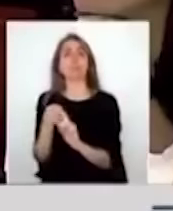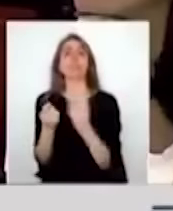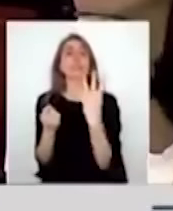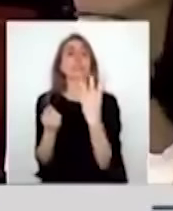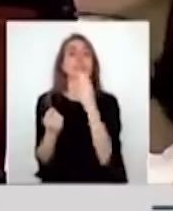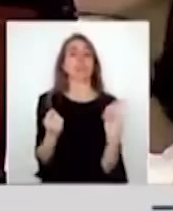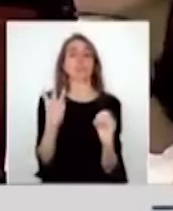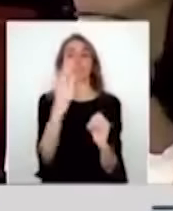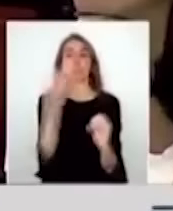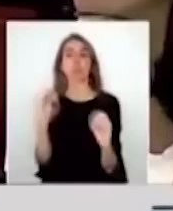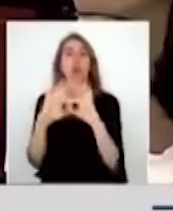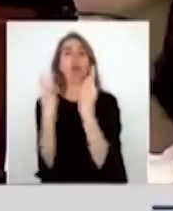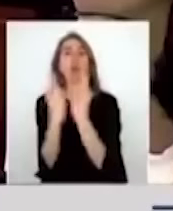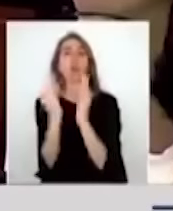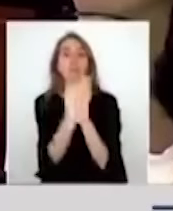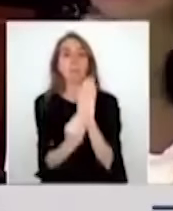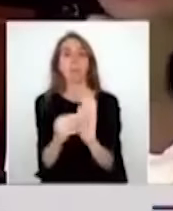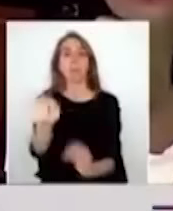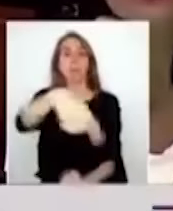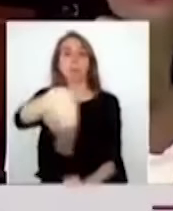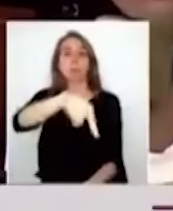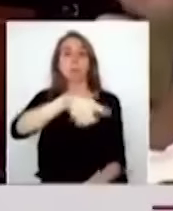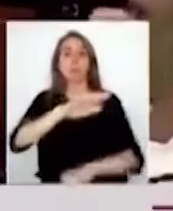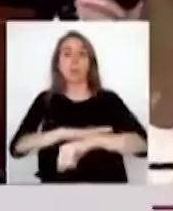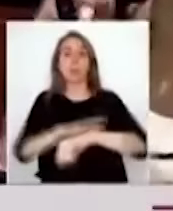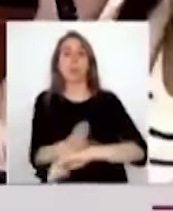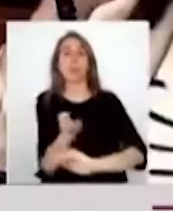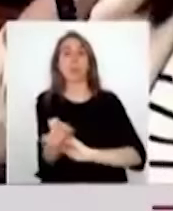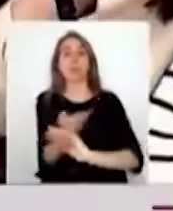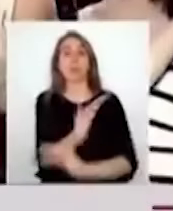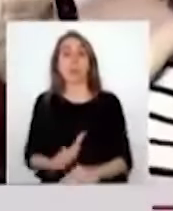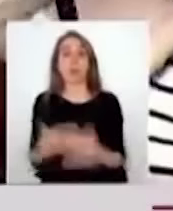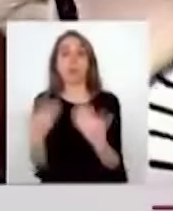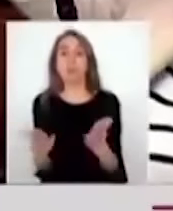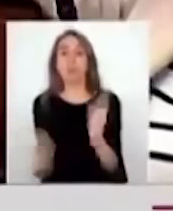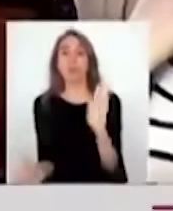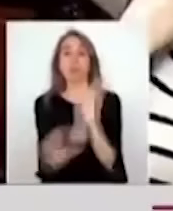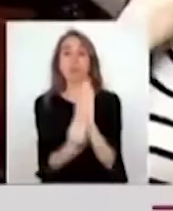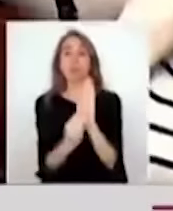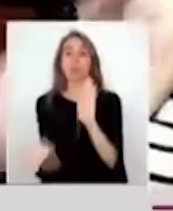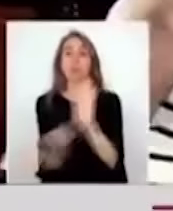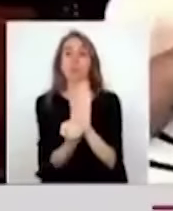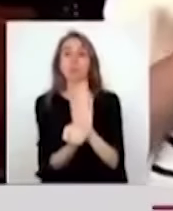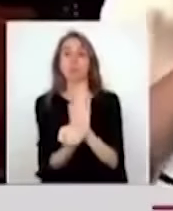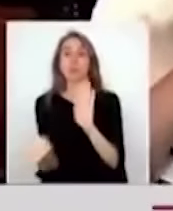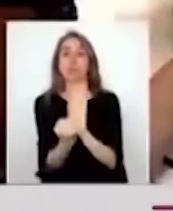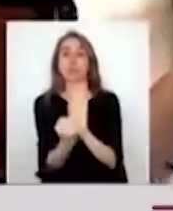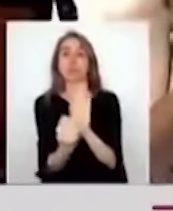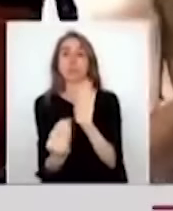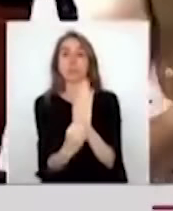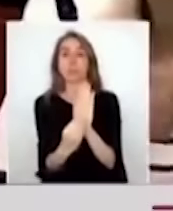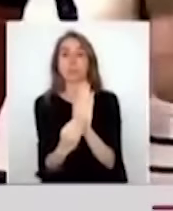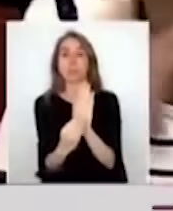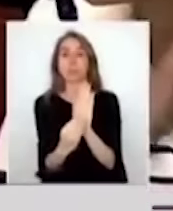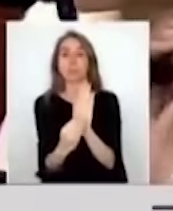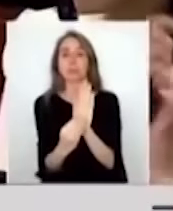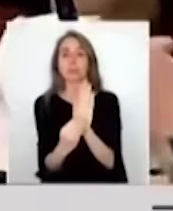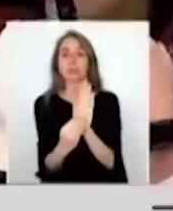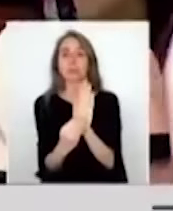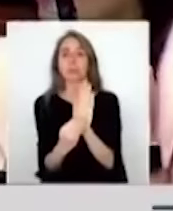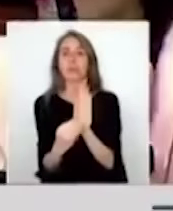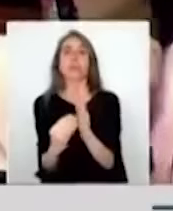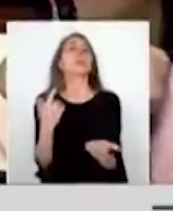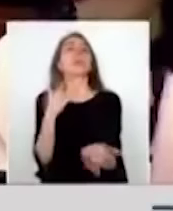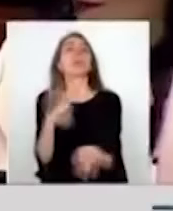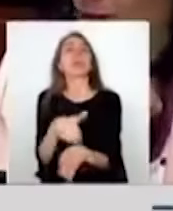bajar la tabla de natalidad y, perdón, de mortalidad y decir sí, Sí. Vamos a estar de acuerdo con la idea de legislar,